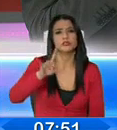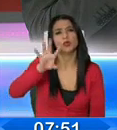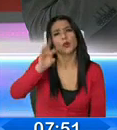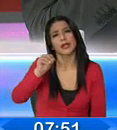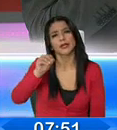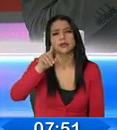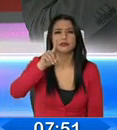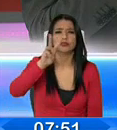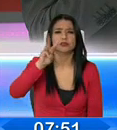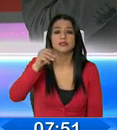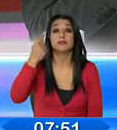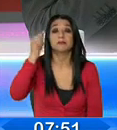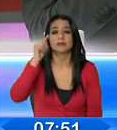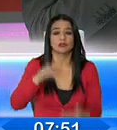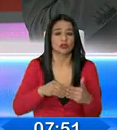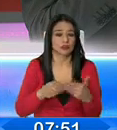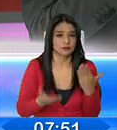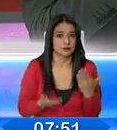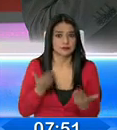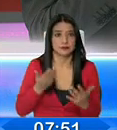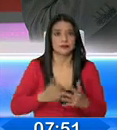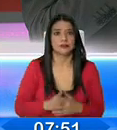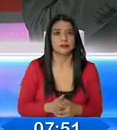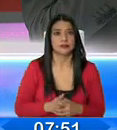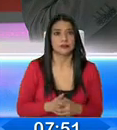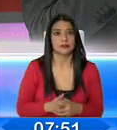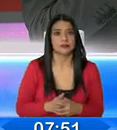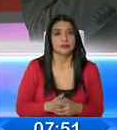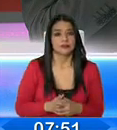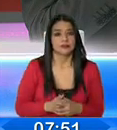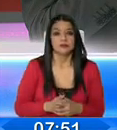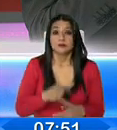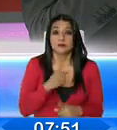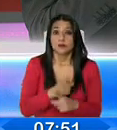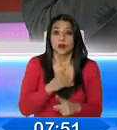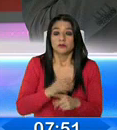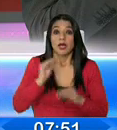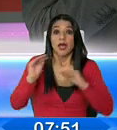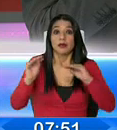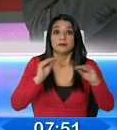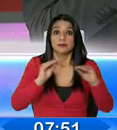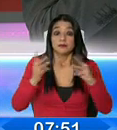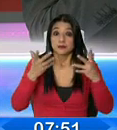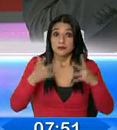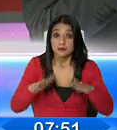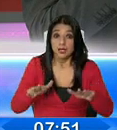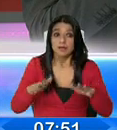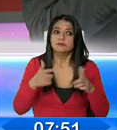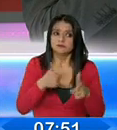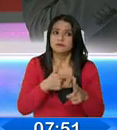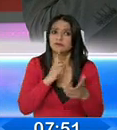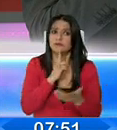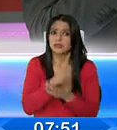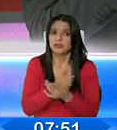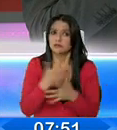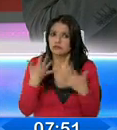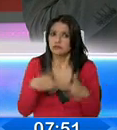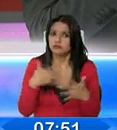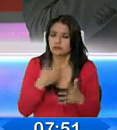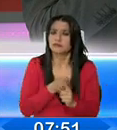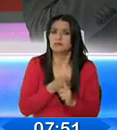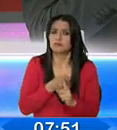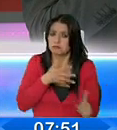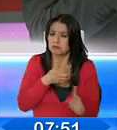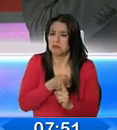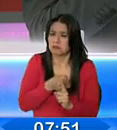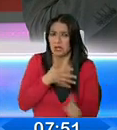140, 160 millones de dólares. Entonces, nosotros advertimos que ese sector es un sector que ha sido duramente golpeado